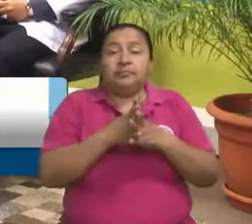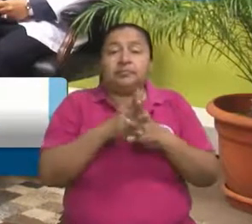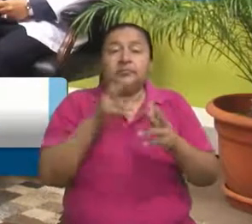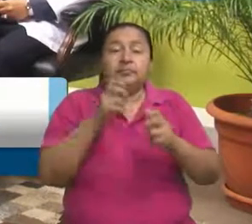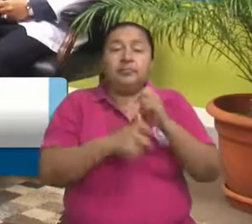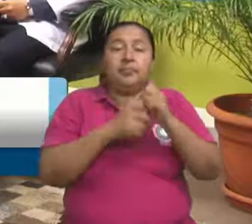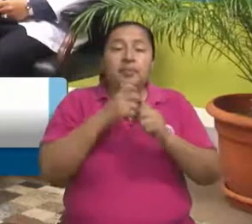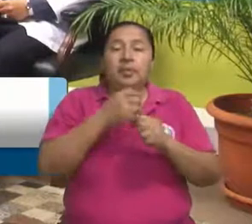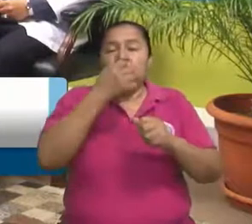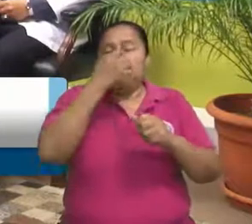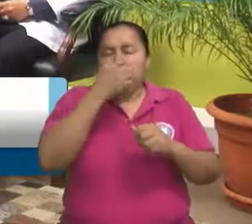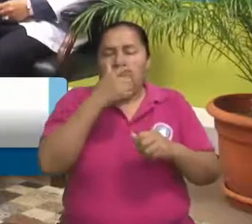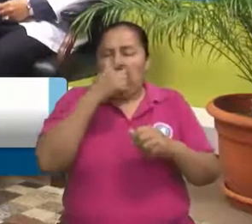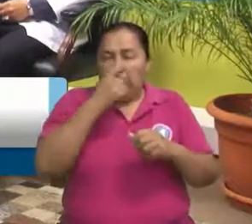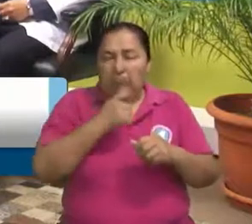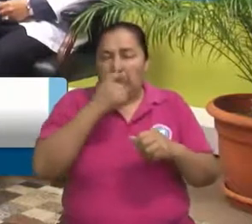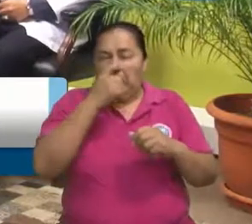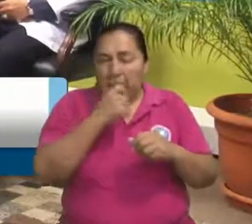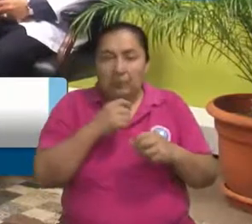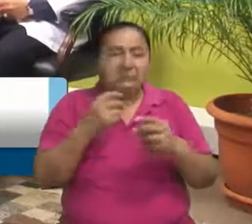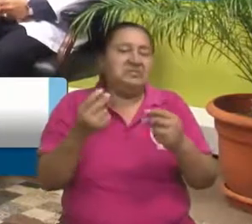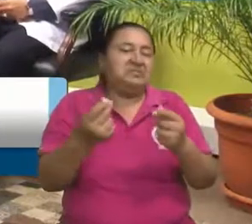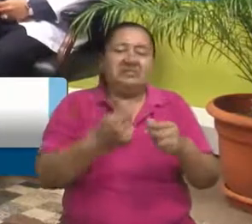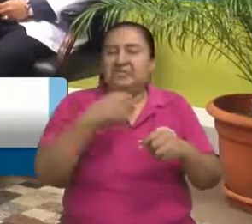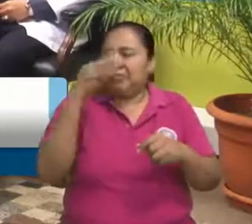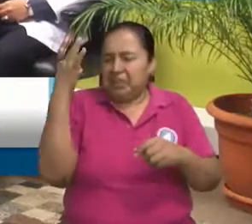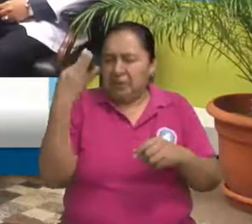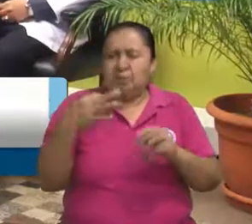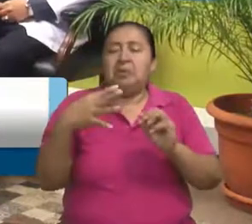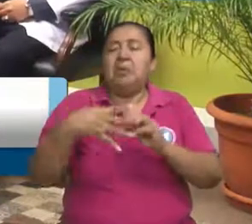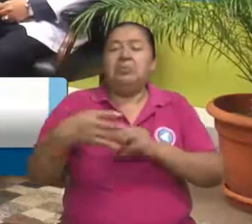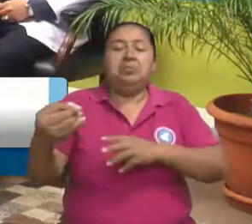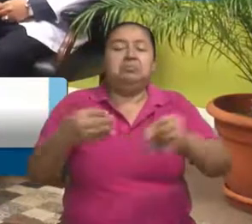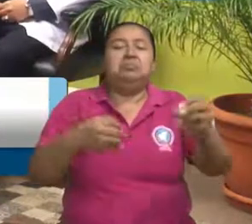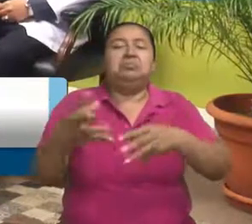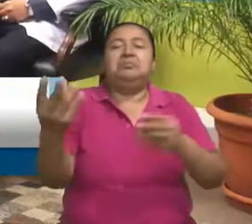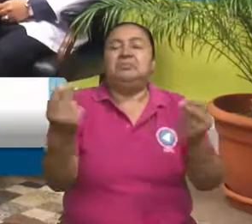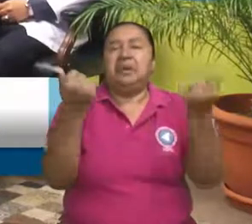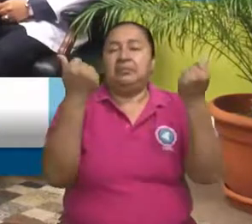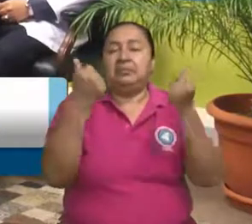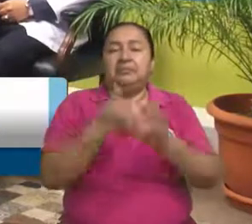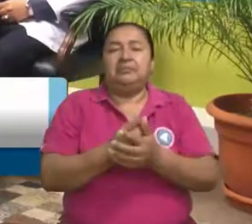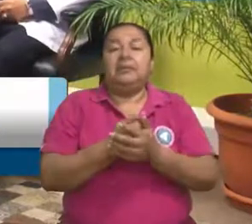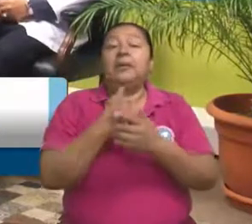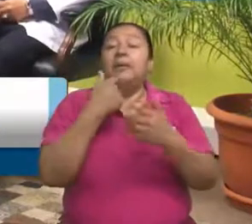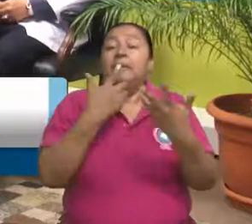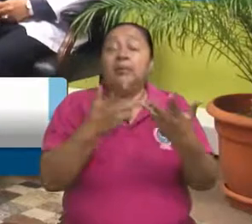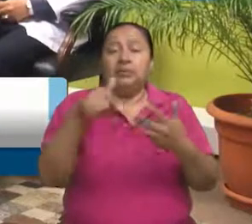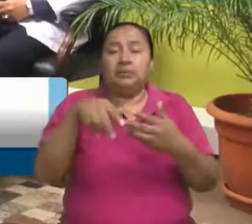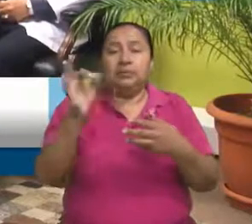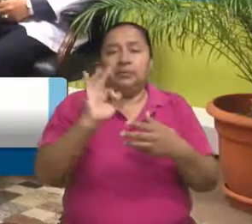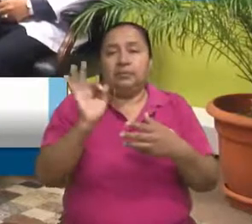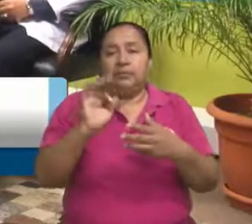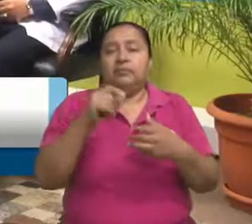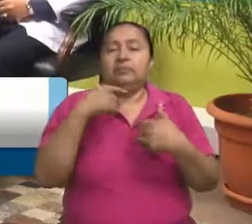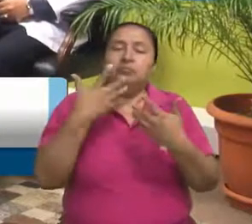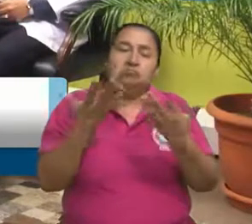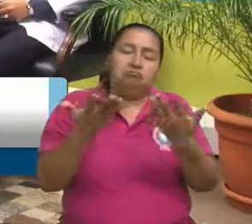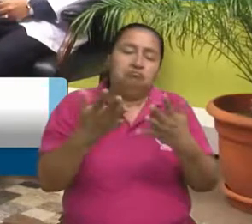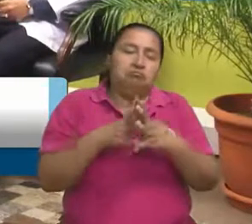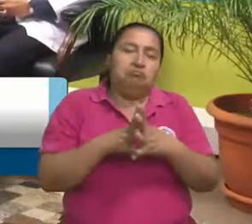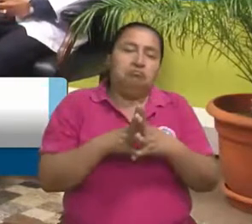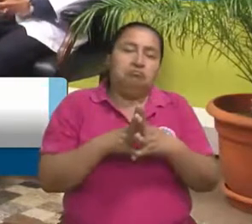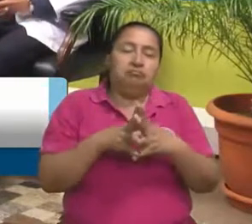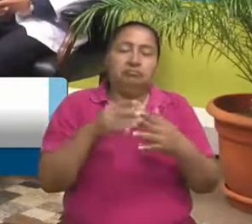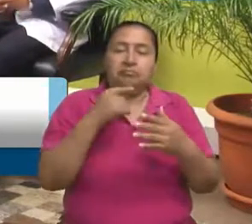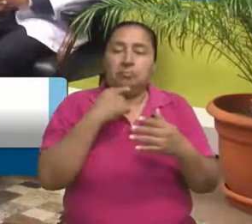problemas respiratorios, pues es muy probable que se la transmita al resto, ¿ves? Por esa vía, ya sea por